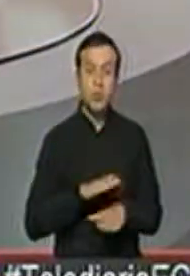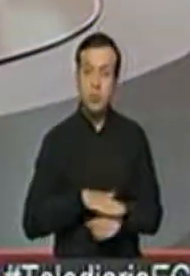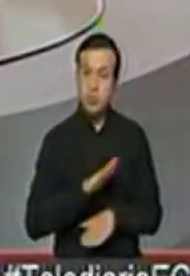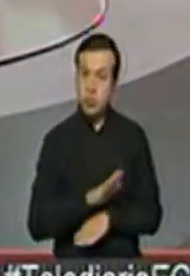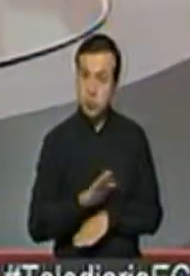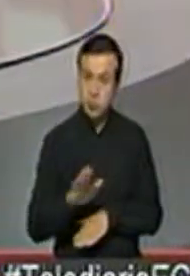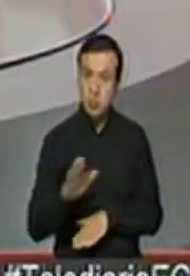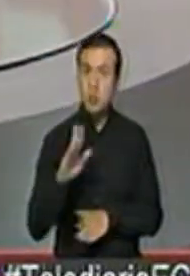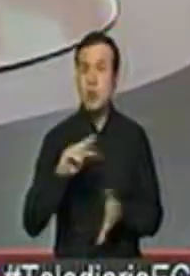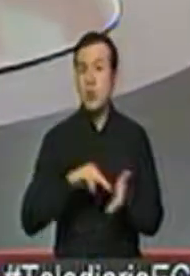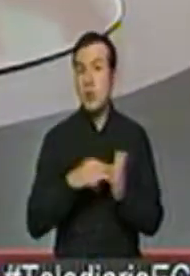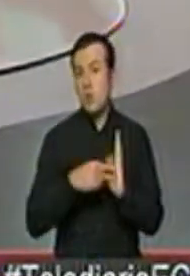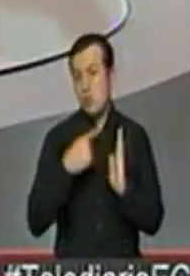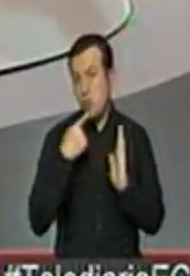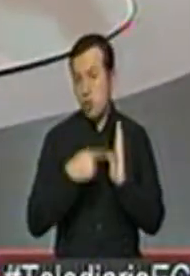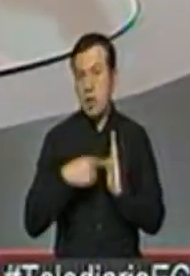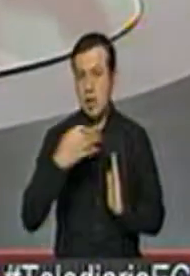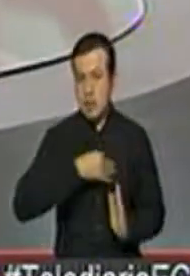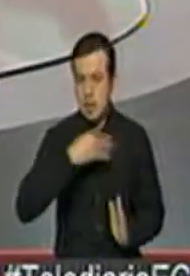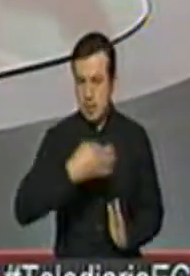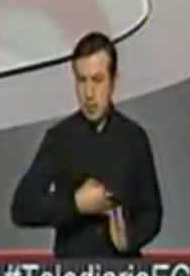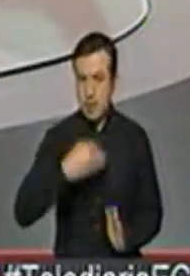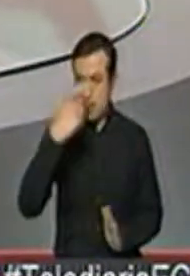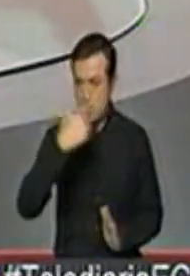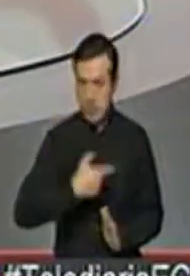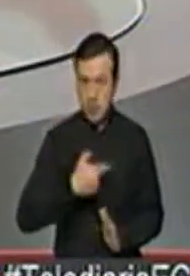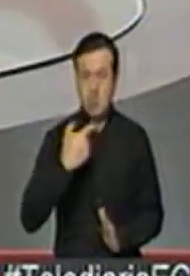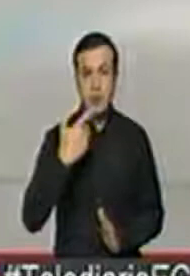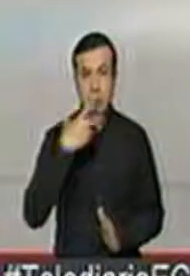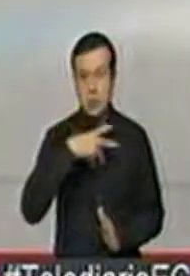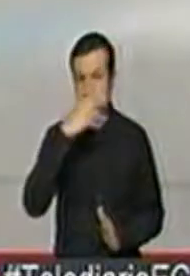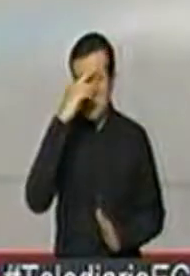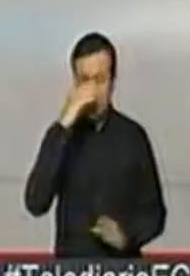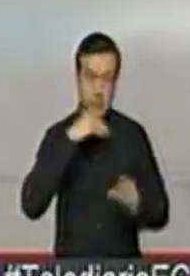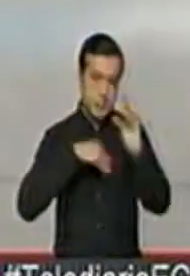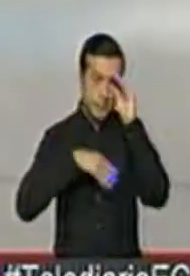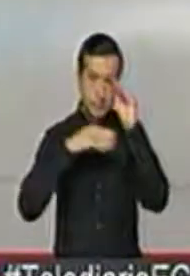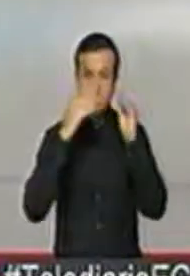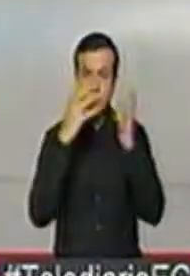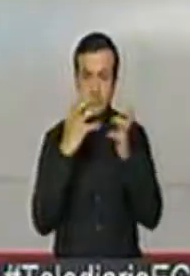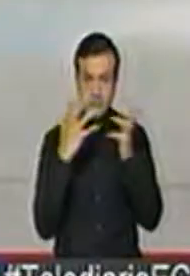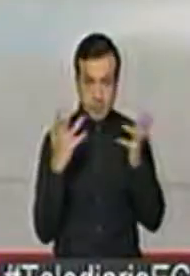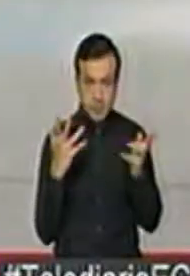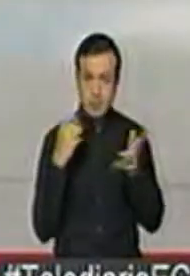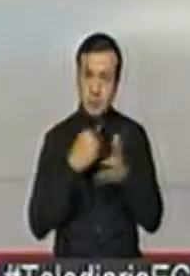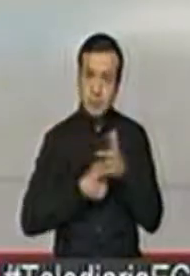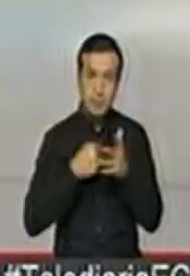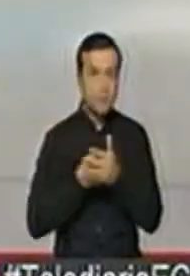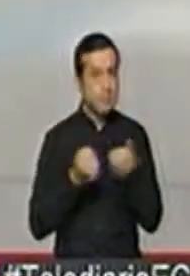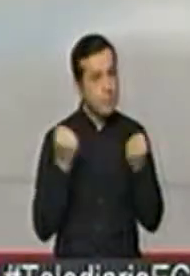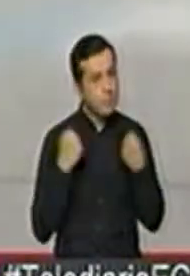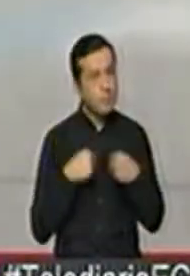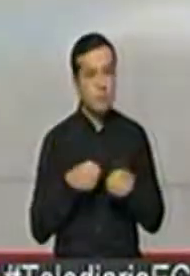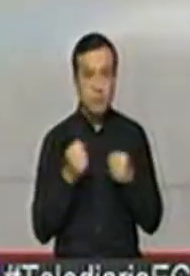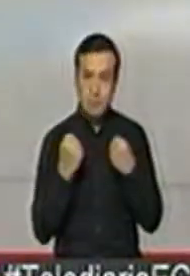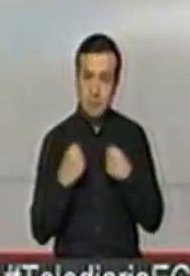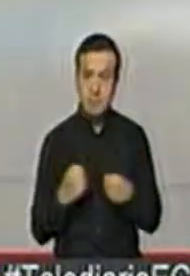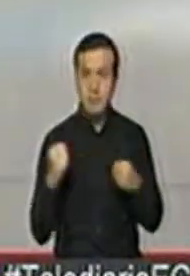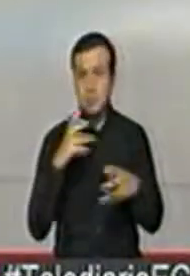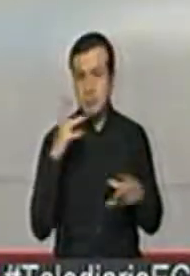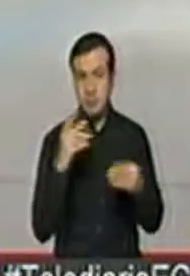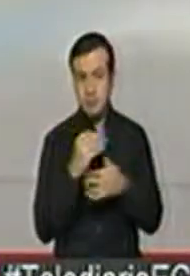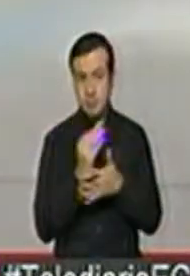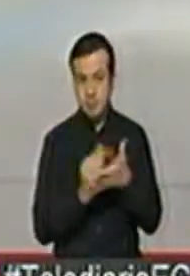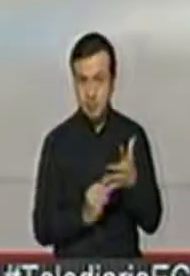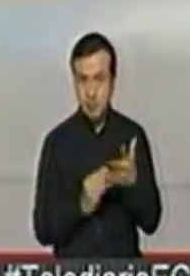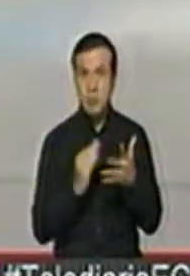causa es la ética, es el individuo, es conocimientos. Queremos también combatir por todos los lados para que exista transparencia